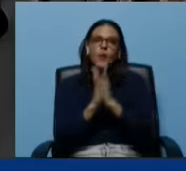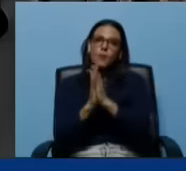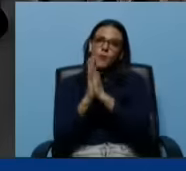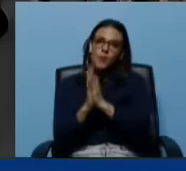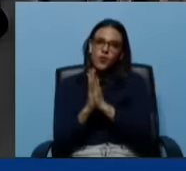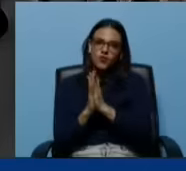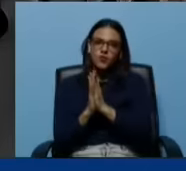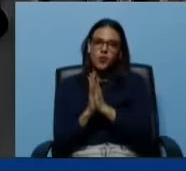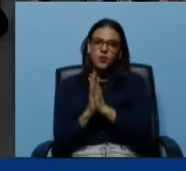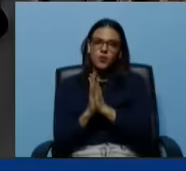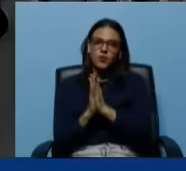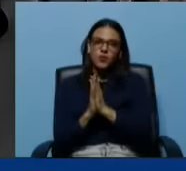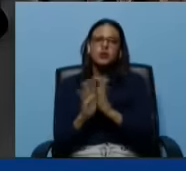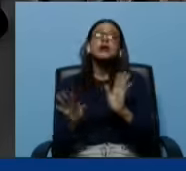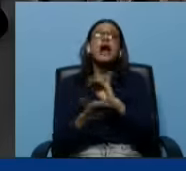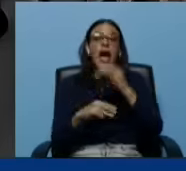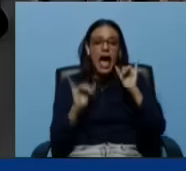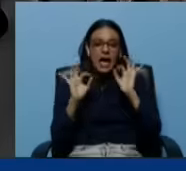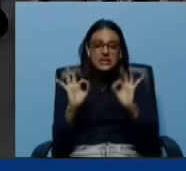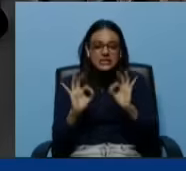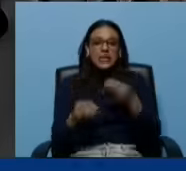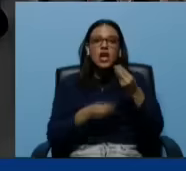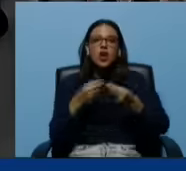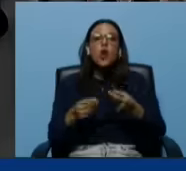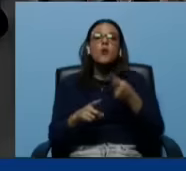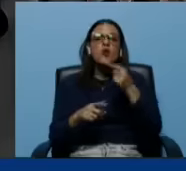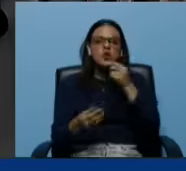tal como lo establece el derecho internacional.